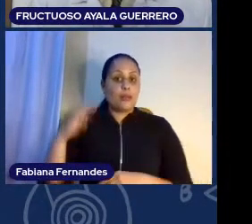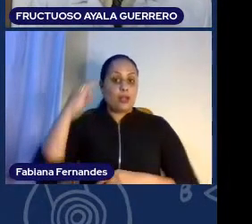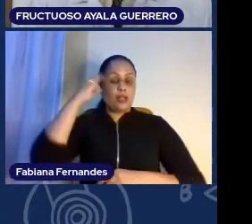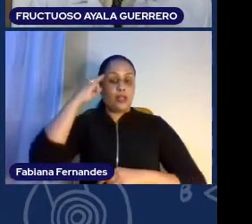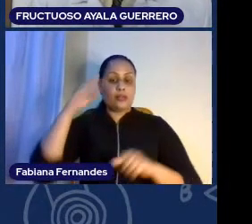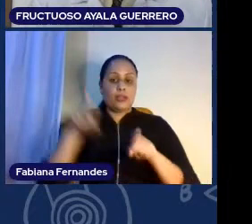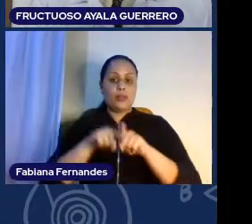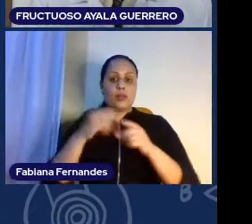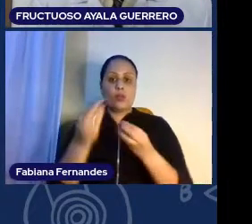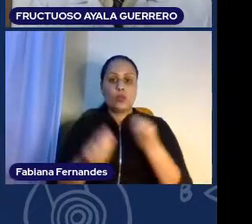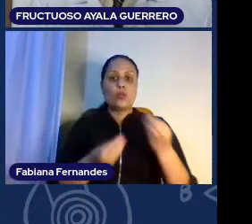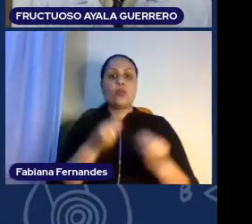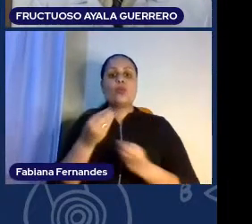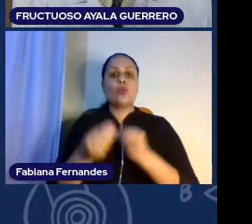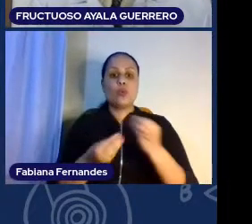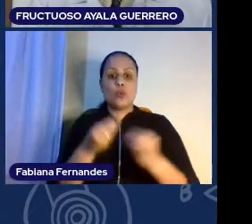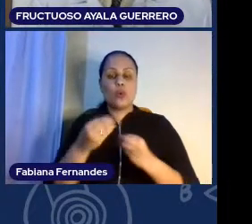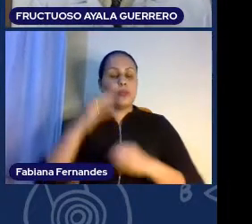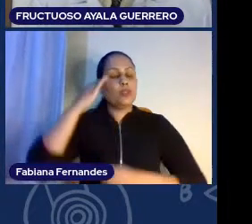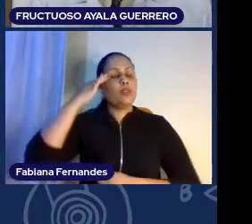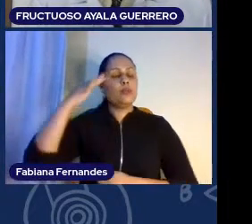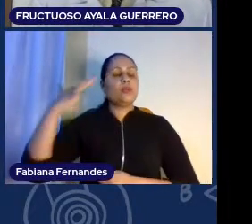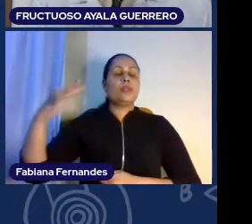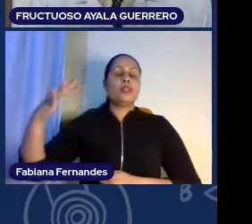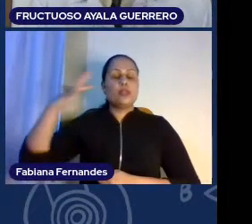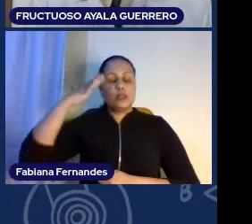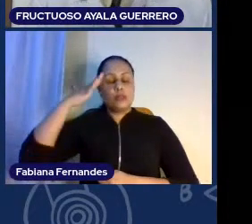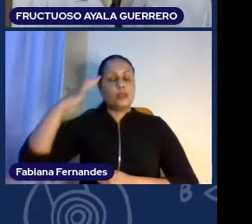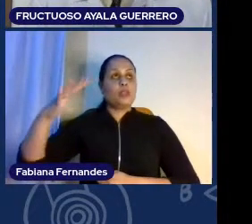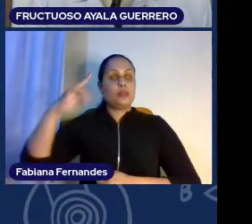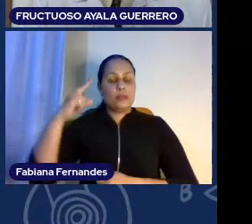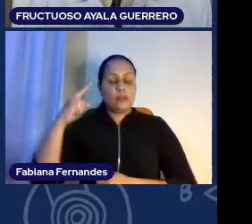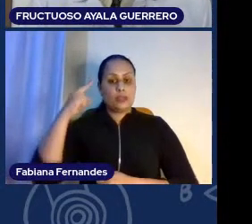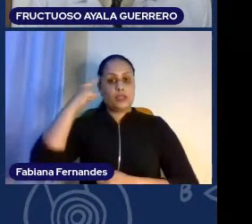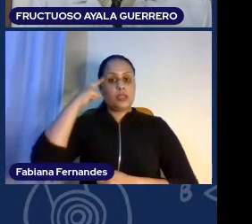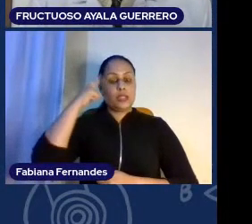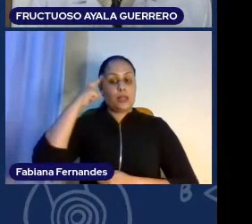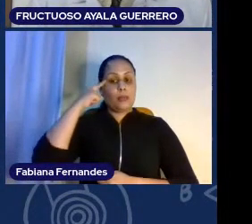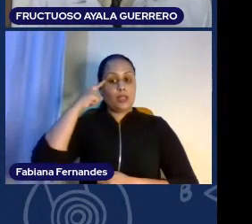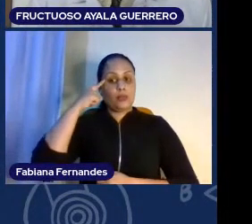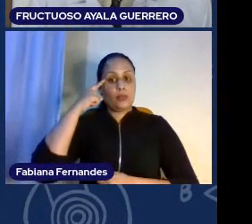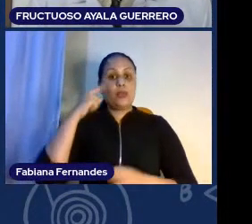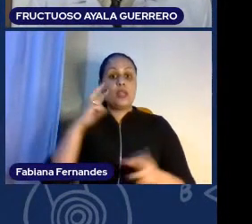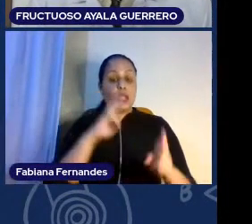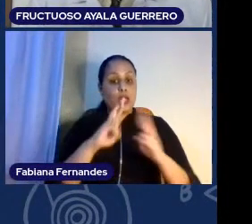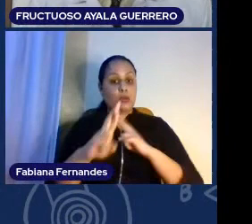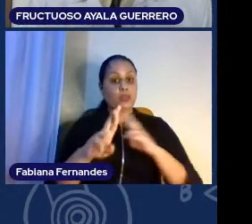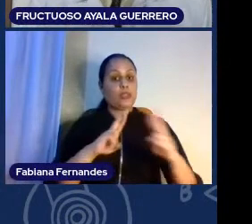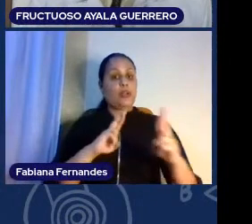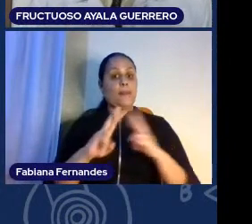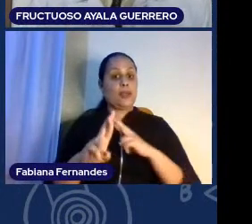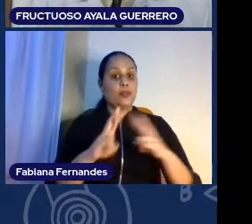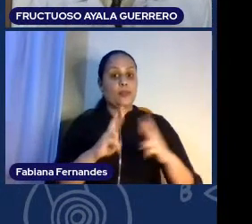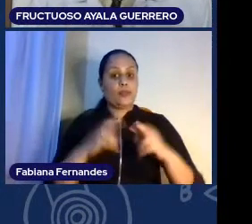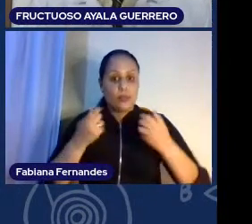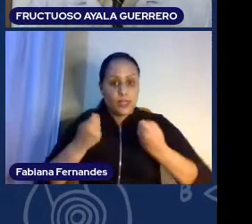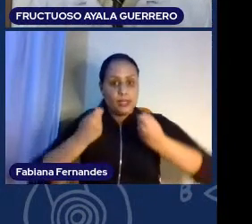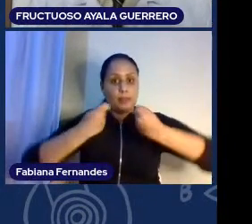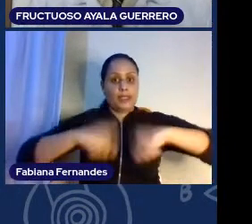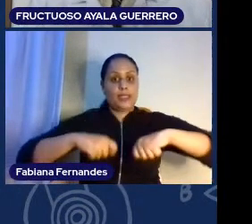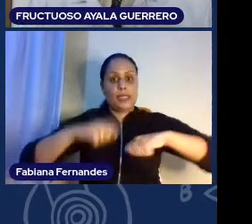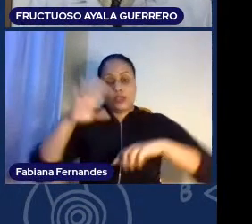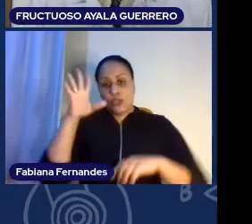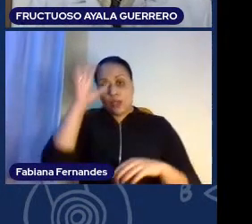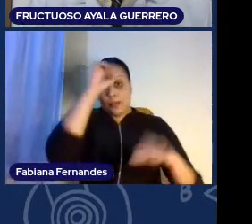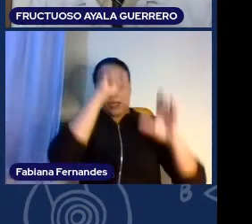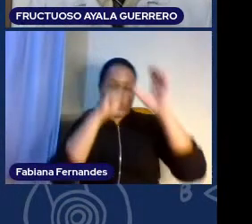es la imaginación, el pensamiento, el razonamiento, capacidad de aprendizaje,